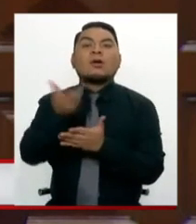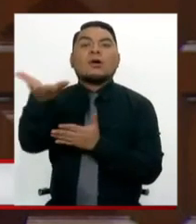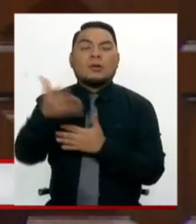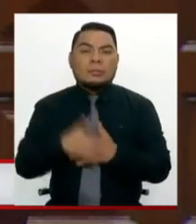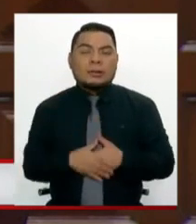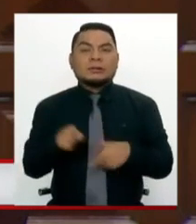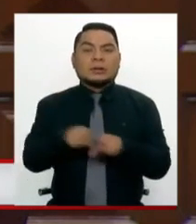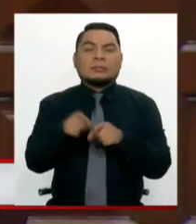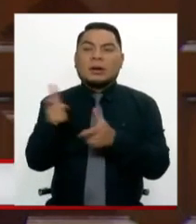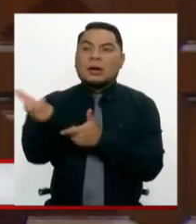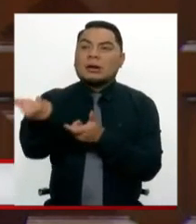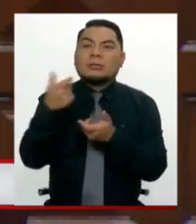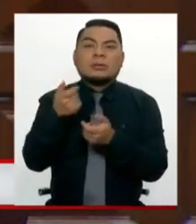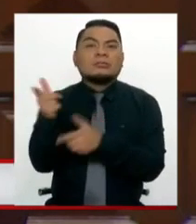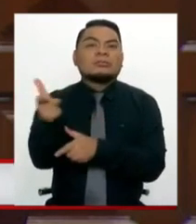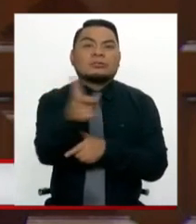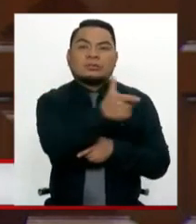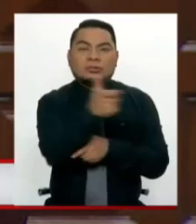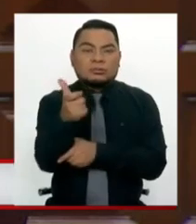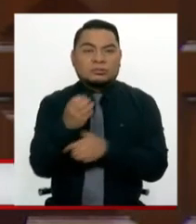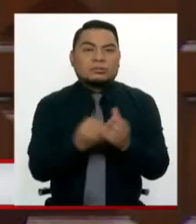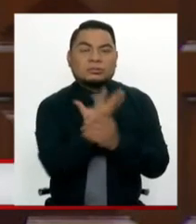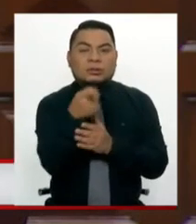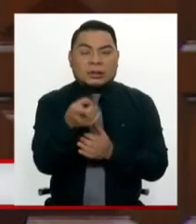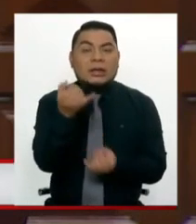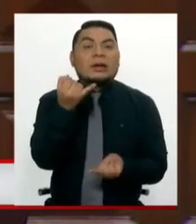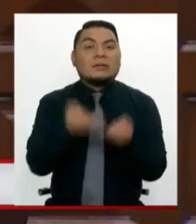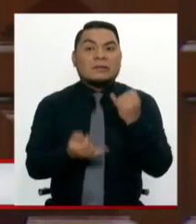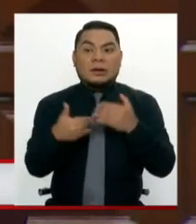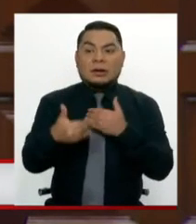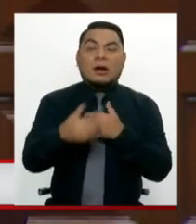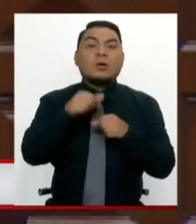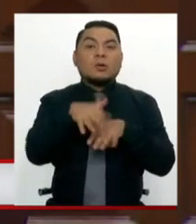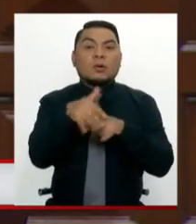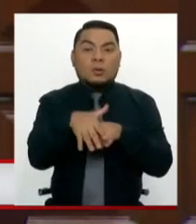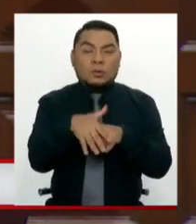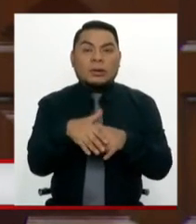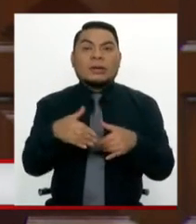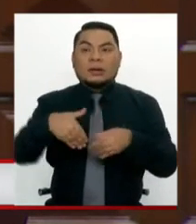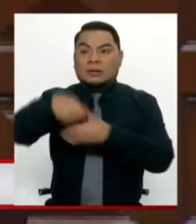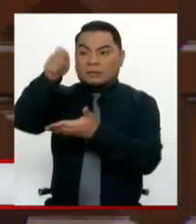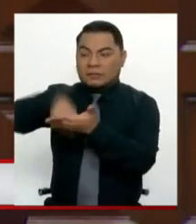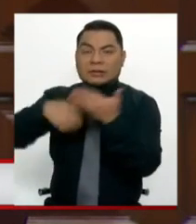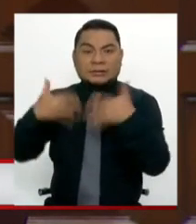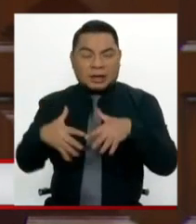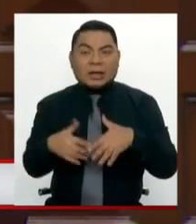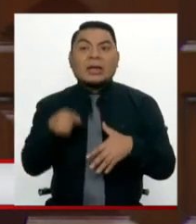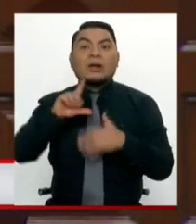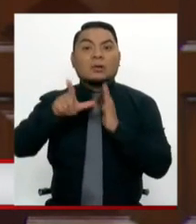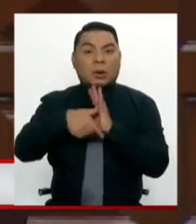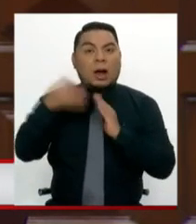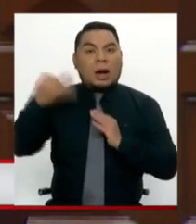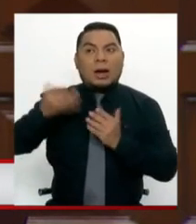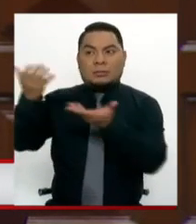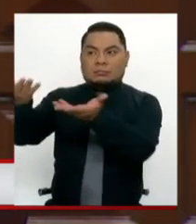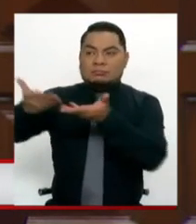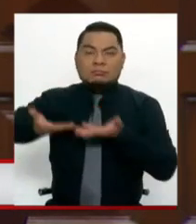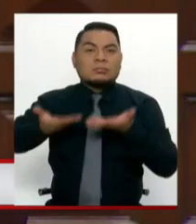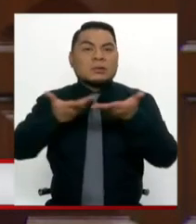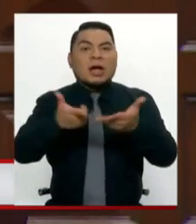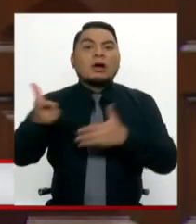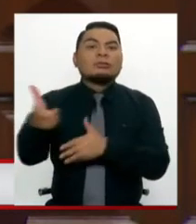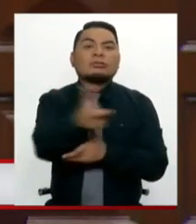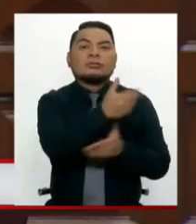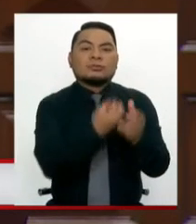e importación de fertilizantes, que concluirá a fines de julio, garantiza el abastecimiento de los